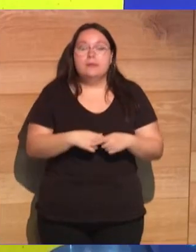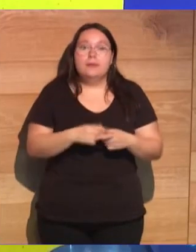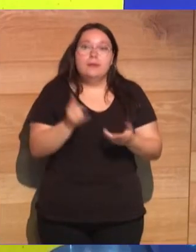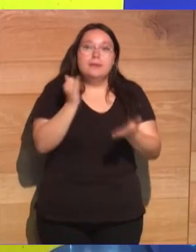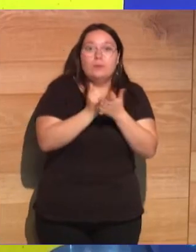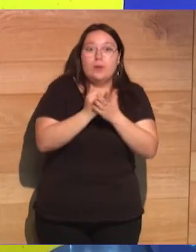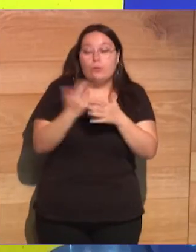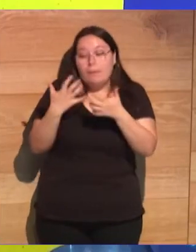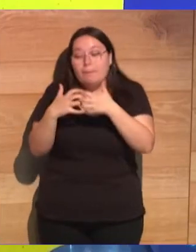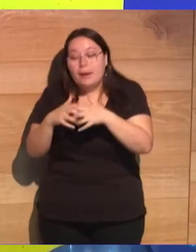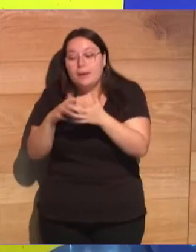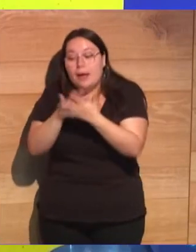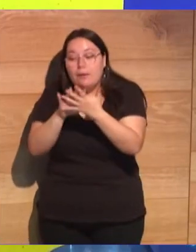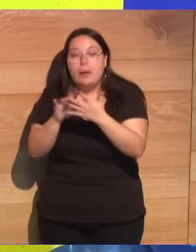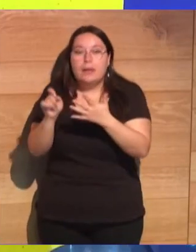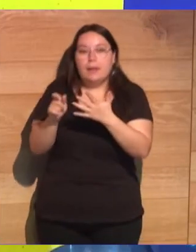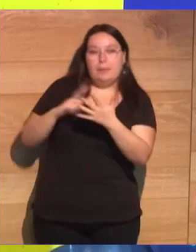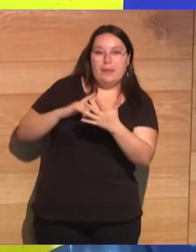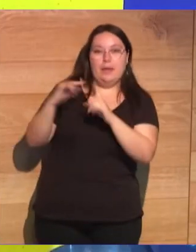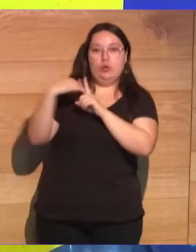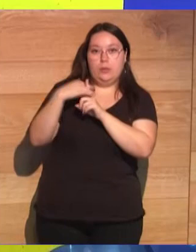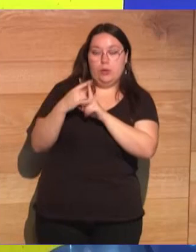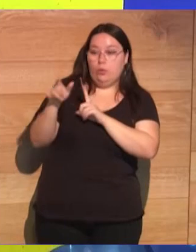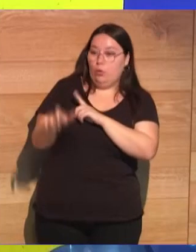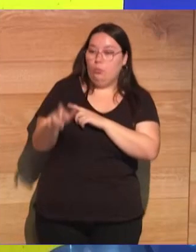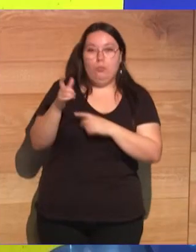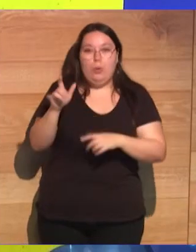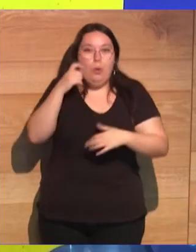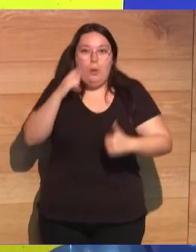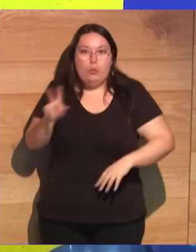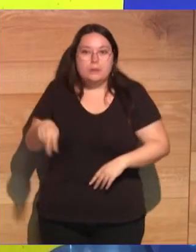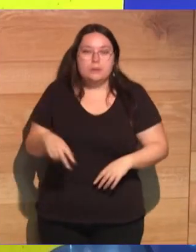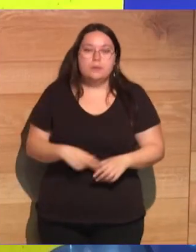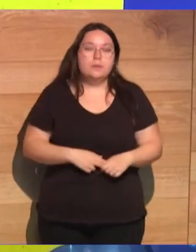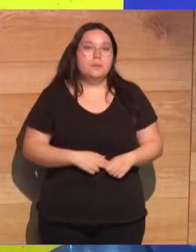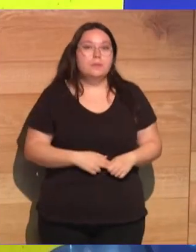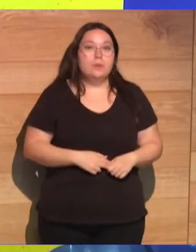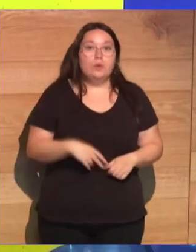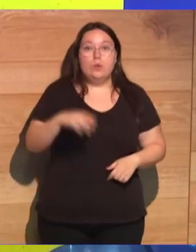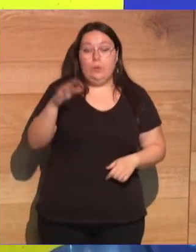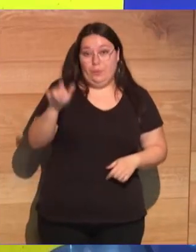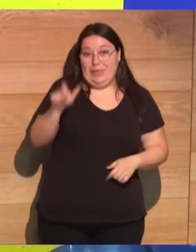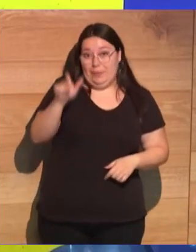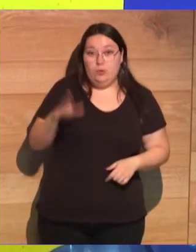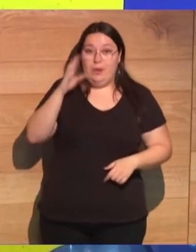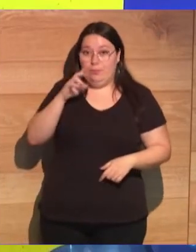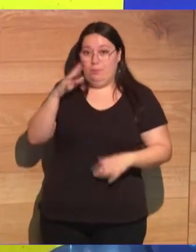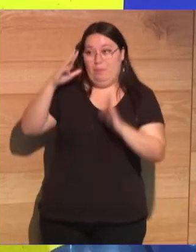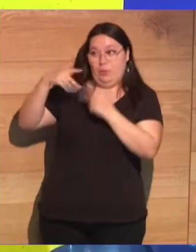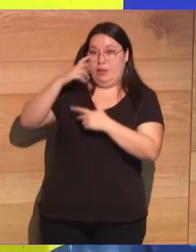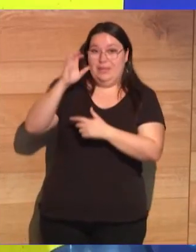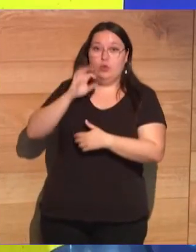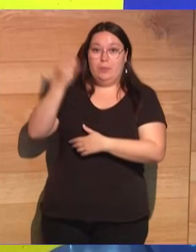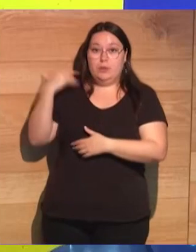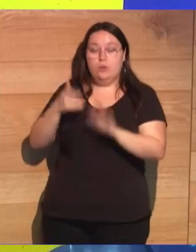hablar con una máquina y que nos engañe y parezca que sea un ser humano. Eso lo definió Turing, un matemático del siglo pasado, para decir, entonces